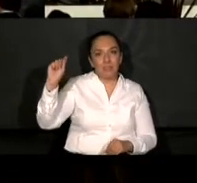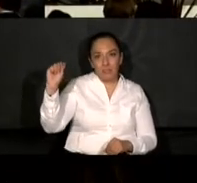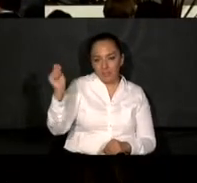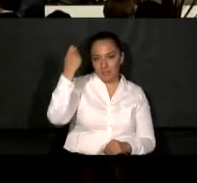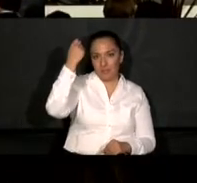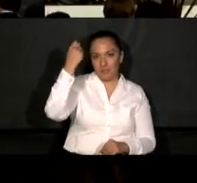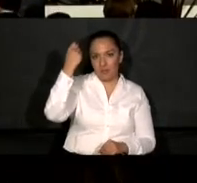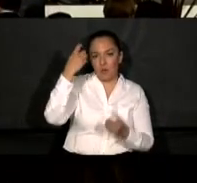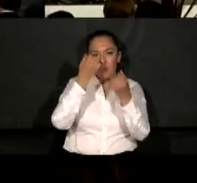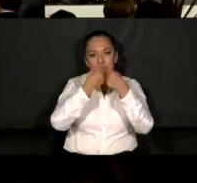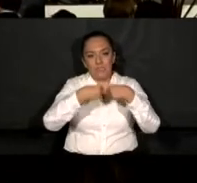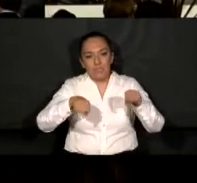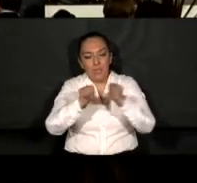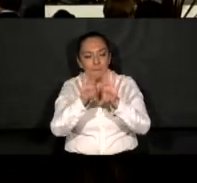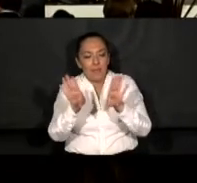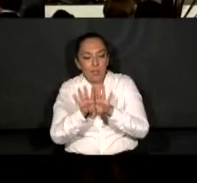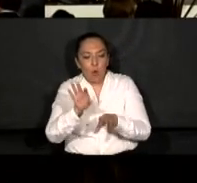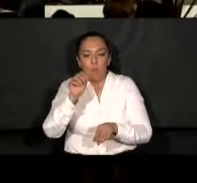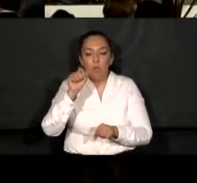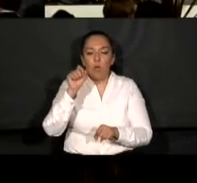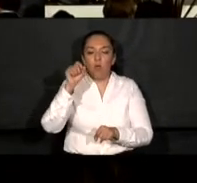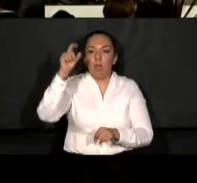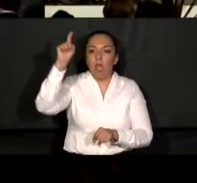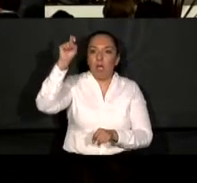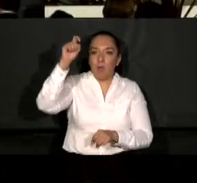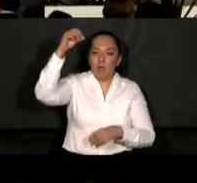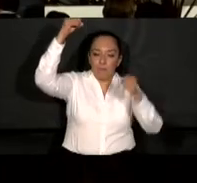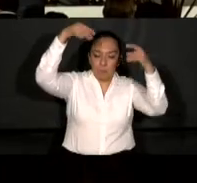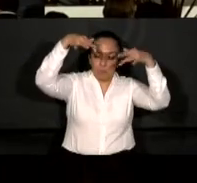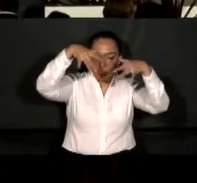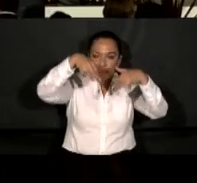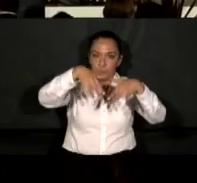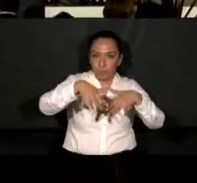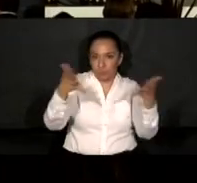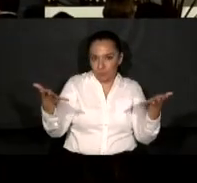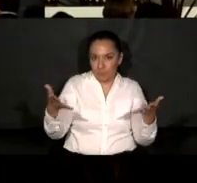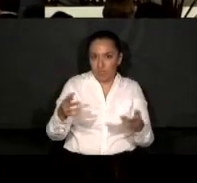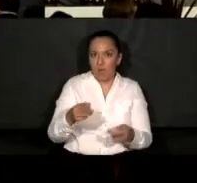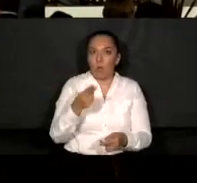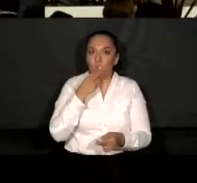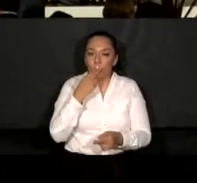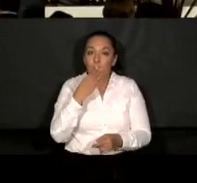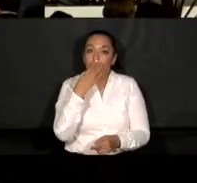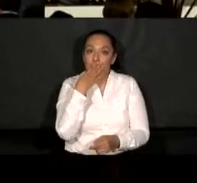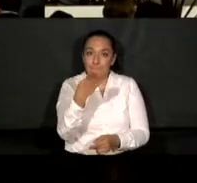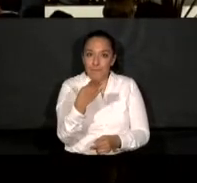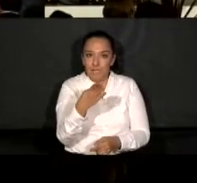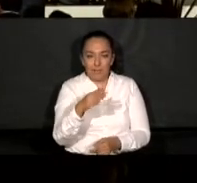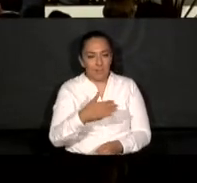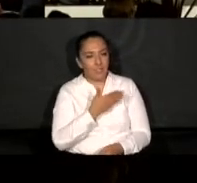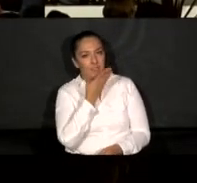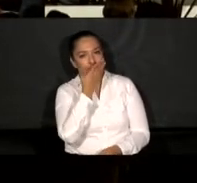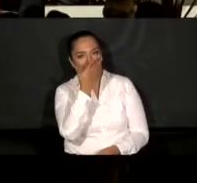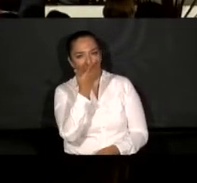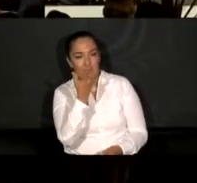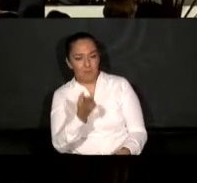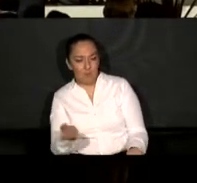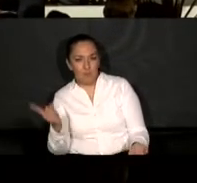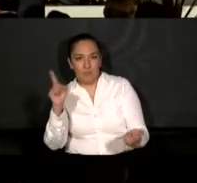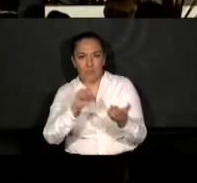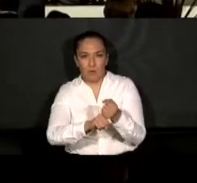apoyo para la tecnificación de sistemas de riego y la eficacia del uso del agua. Te pido incluir, te pedimos incluir el programa